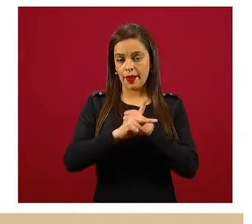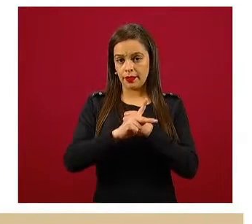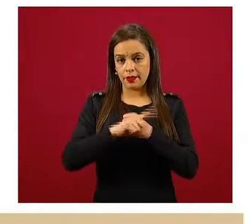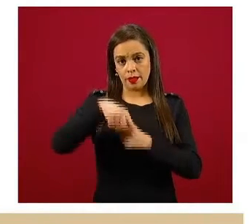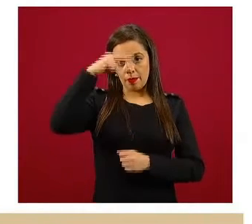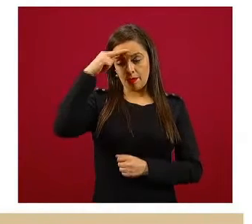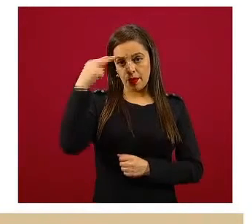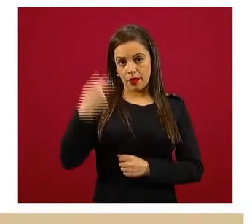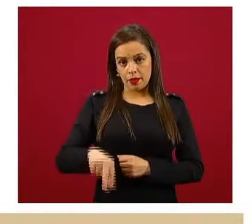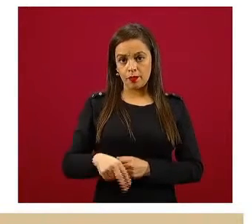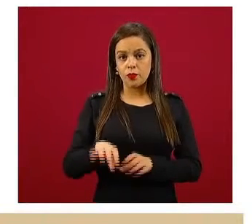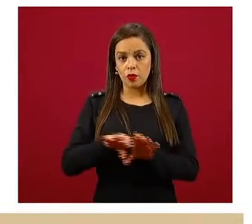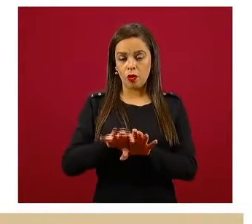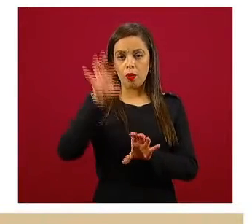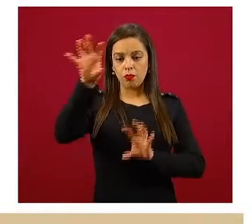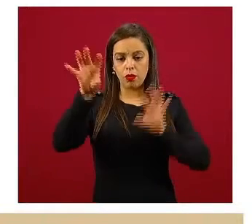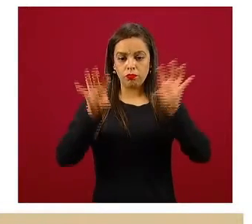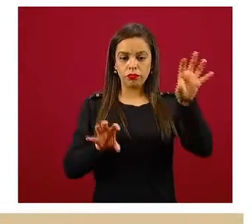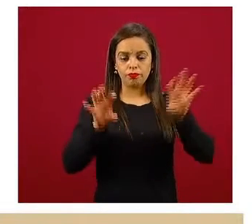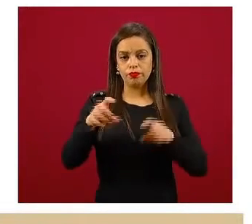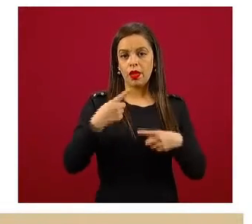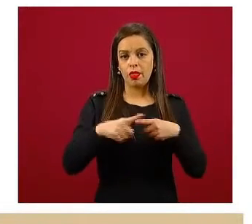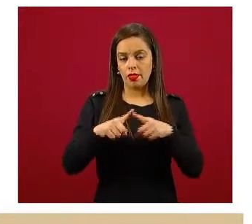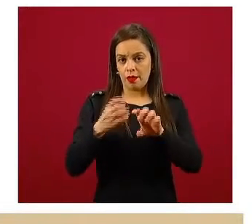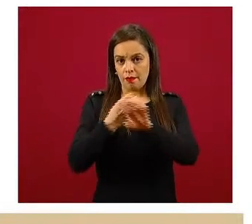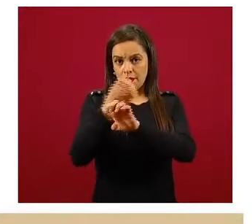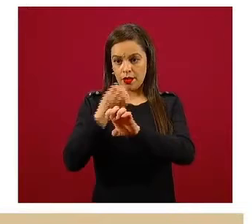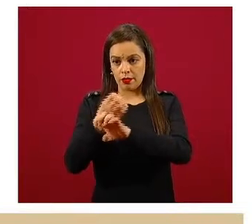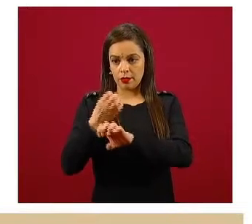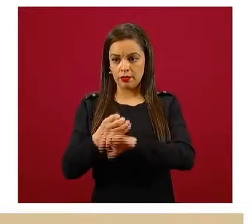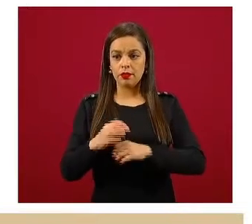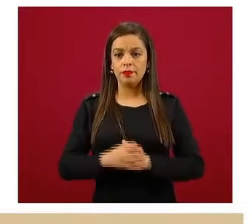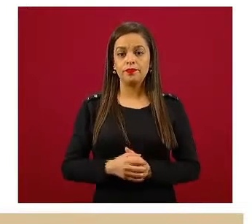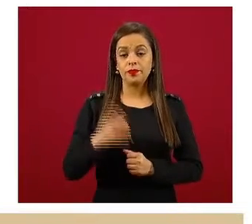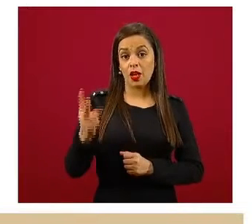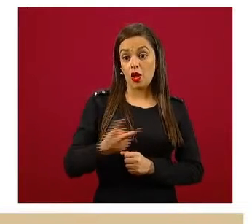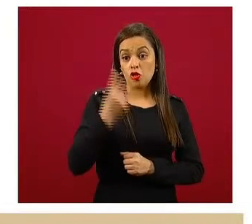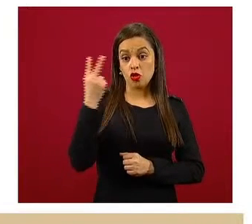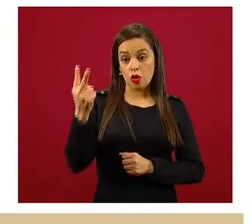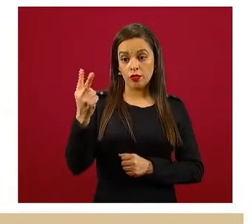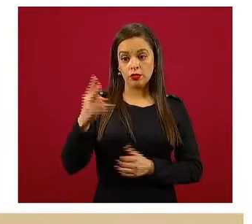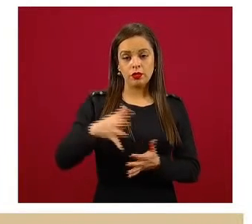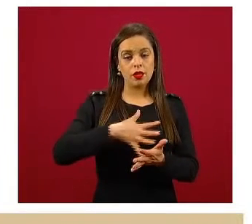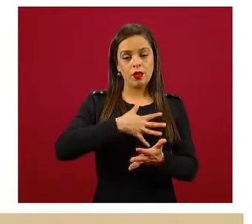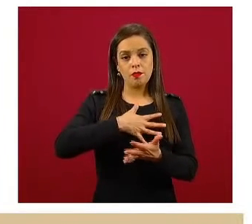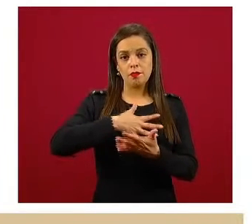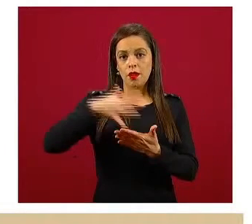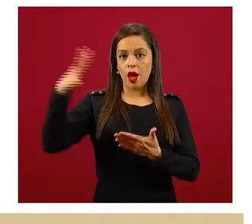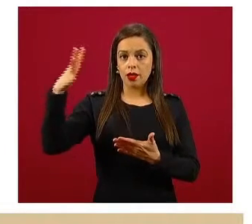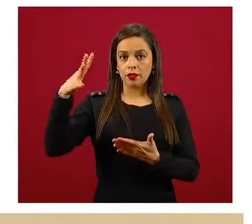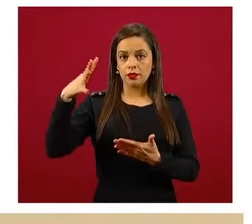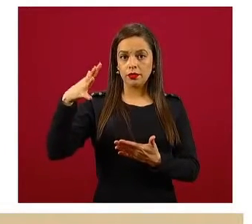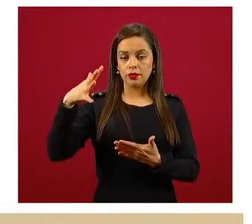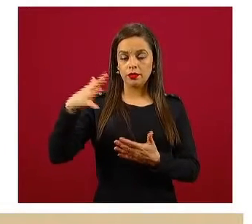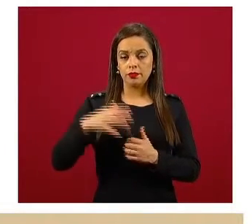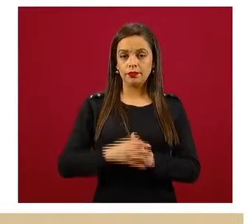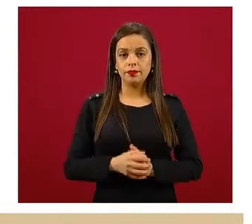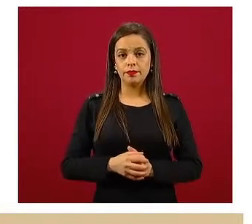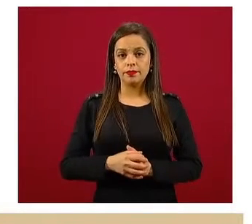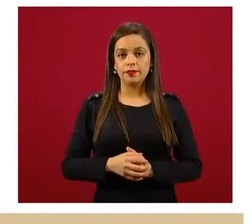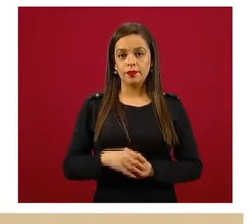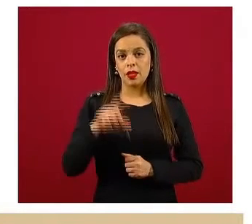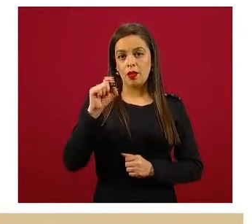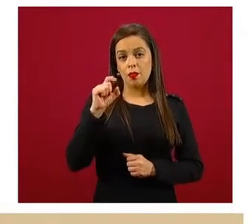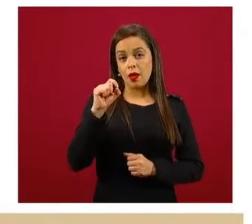se distribuye entre los diferentes estados y son 2 los que tienen, por ejemplo, la mayor tasa de incidencia, es decir, más